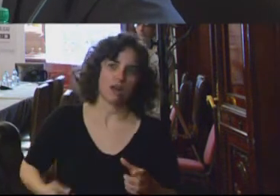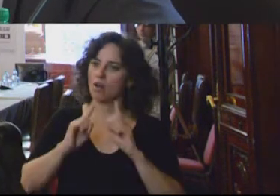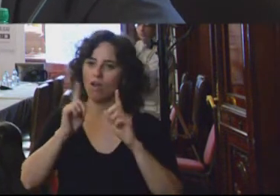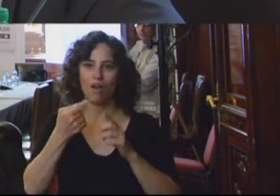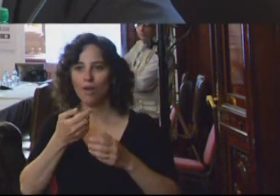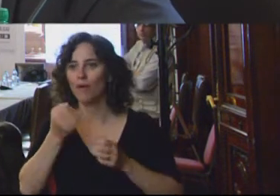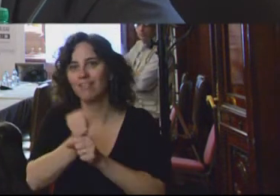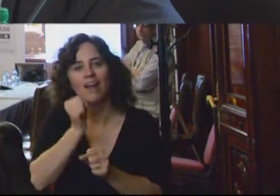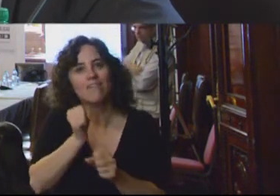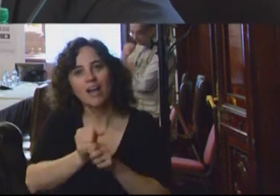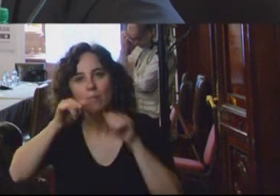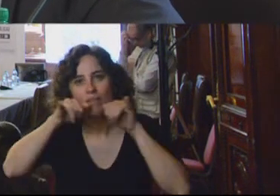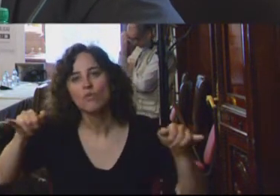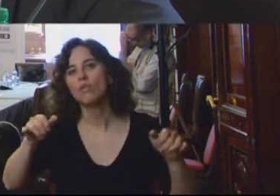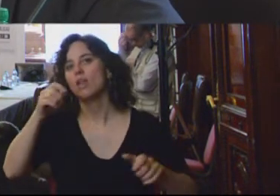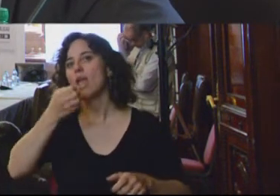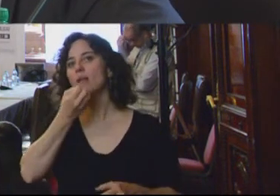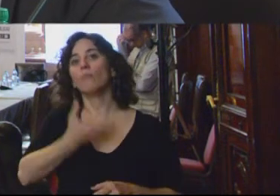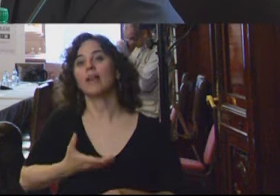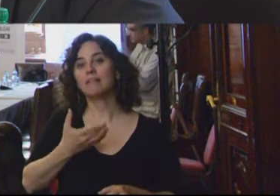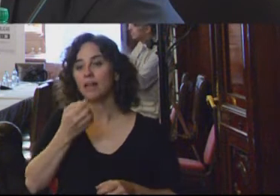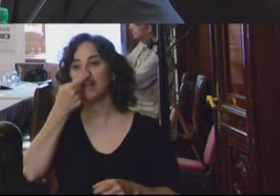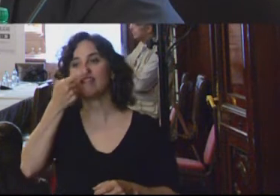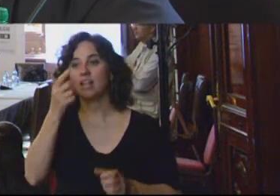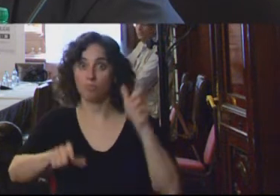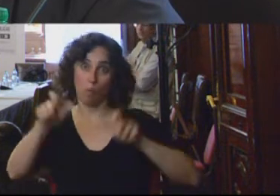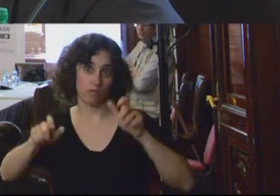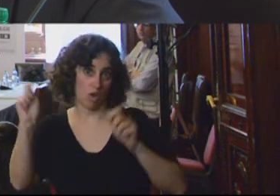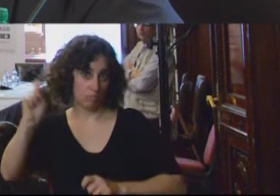Lo cual me parece que también es una muy buena noticia que hay que destacar.